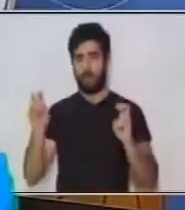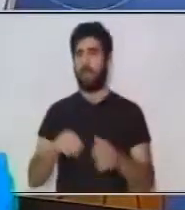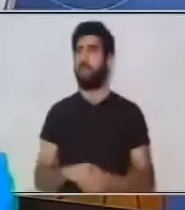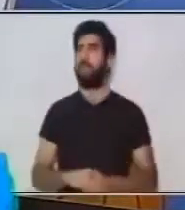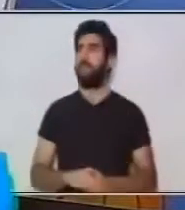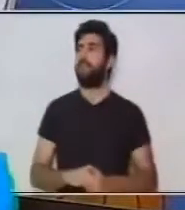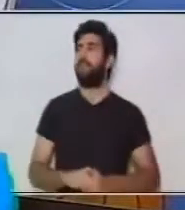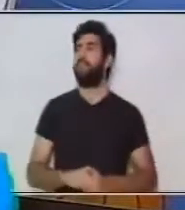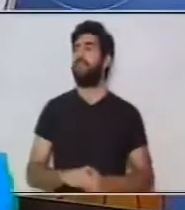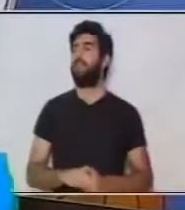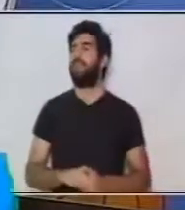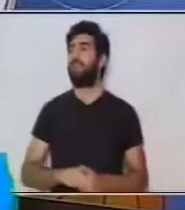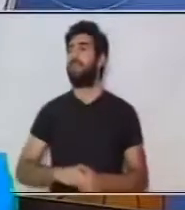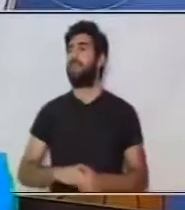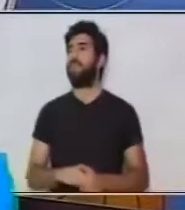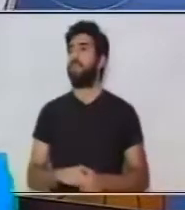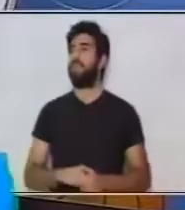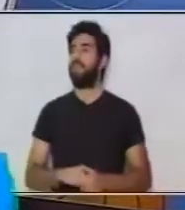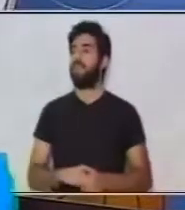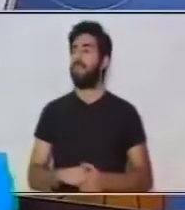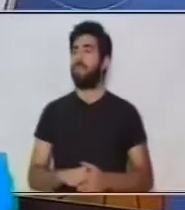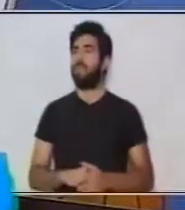Entonces, veamos en